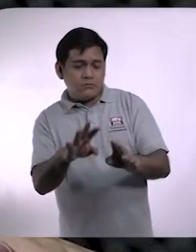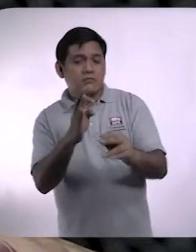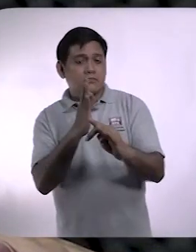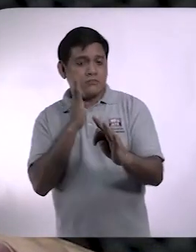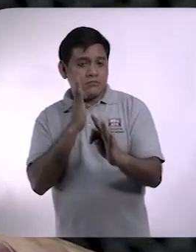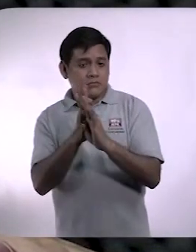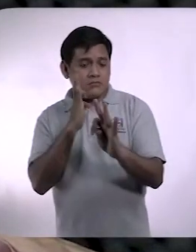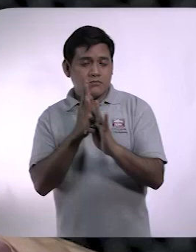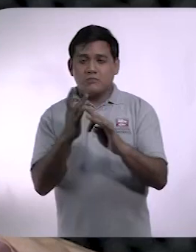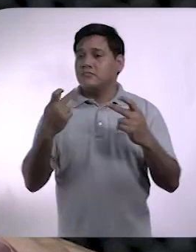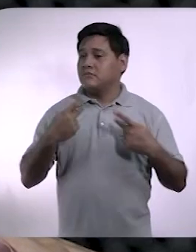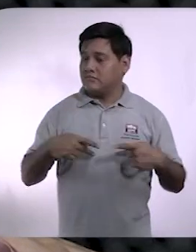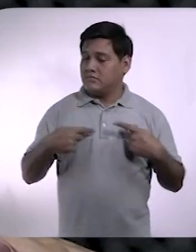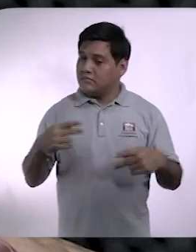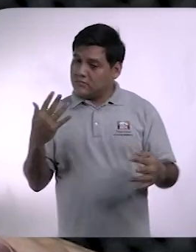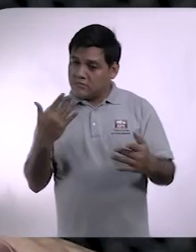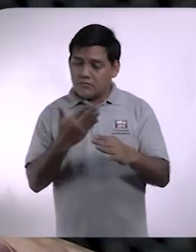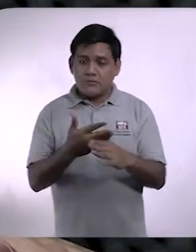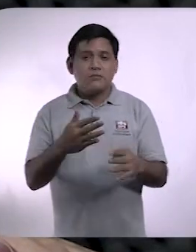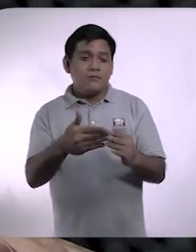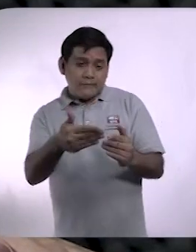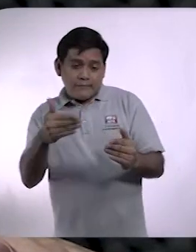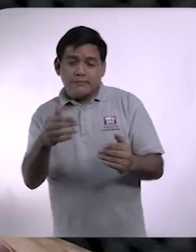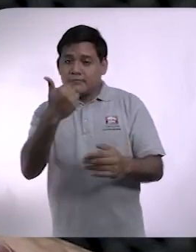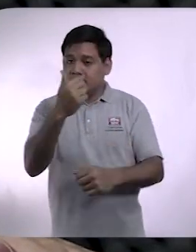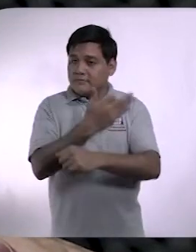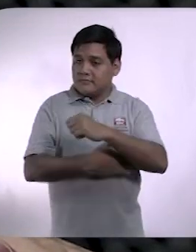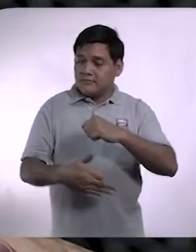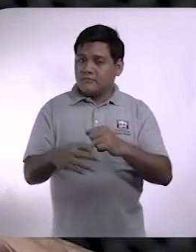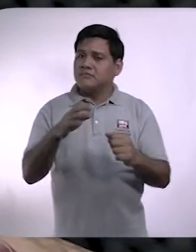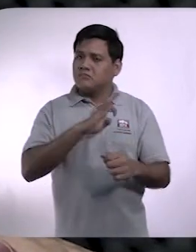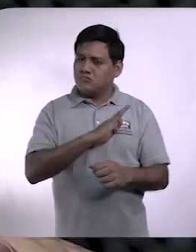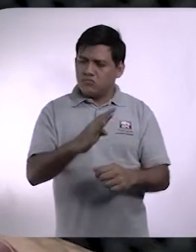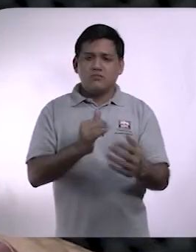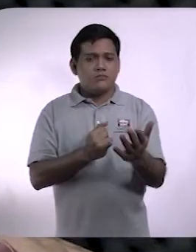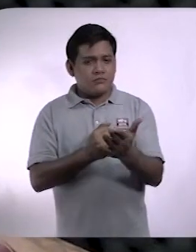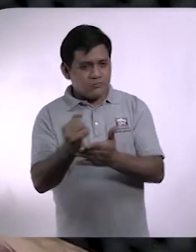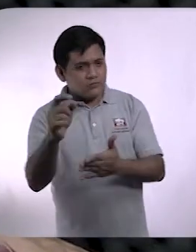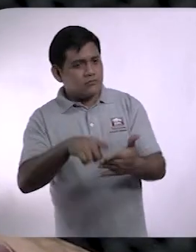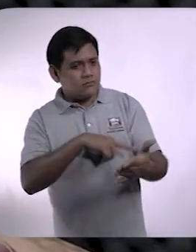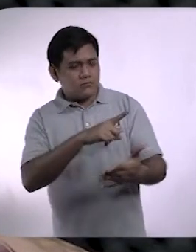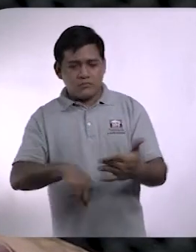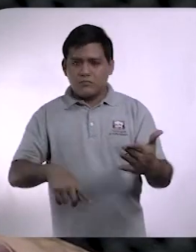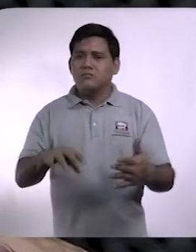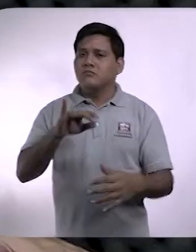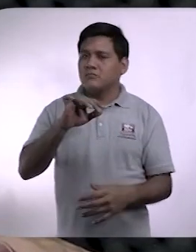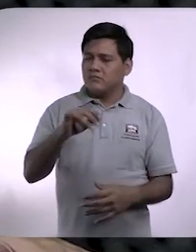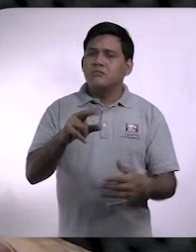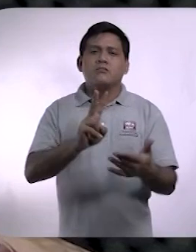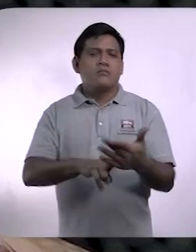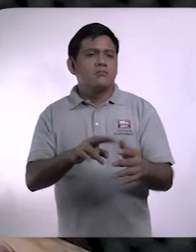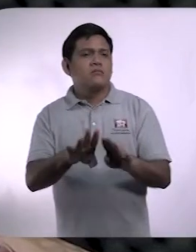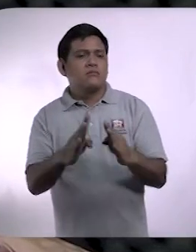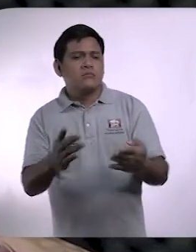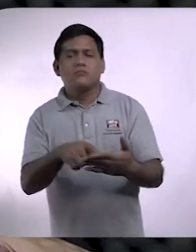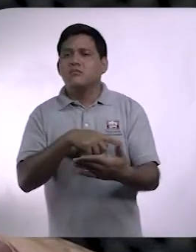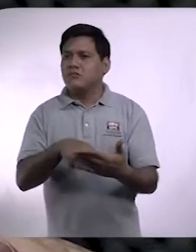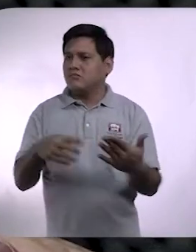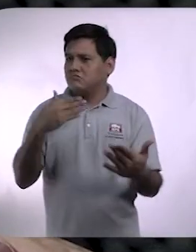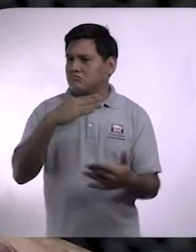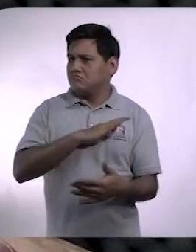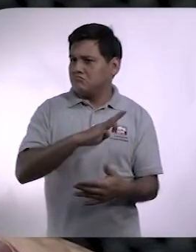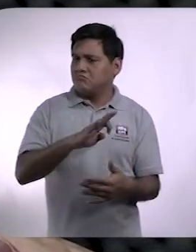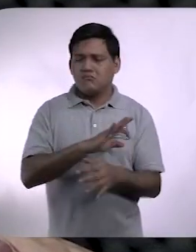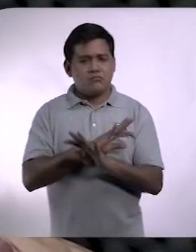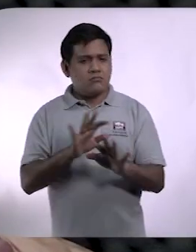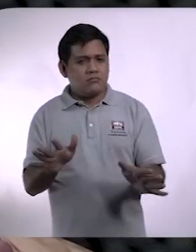formada en la fila antes de las 6 de la tarde puede emitir su voto. Las boletas están ahí ya. La